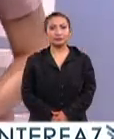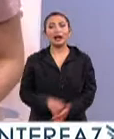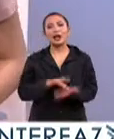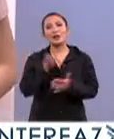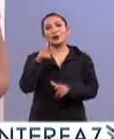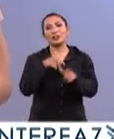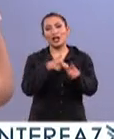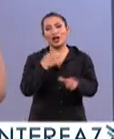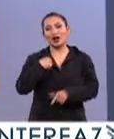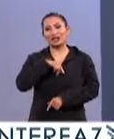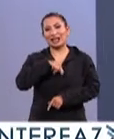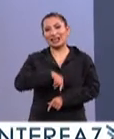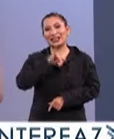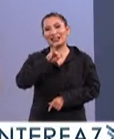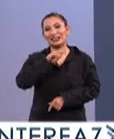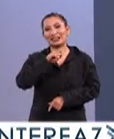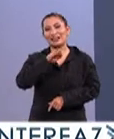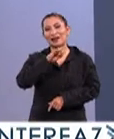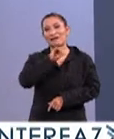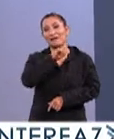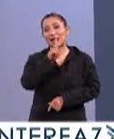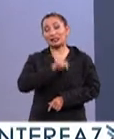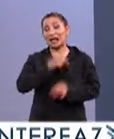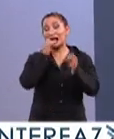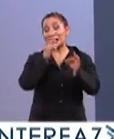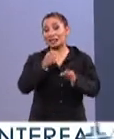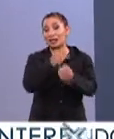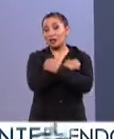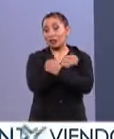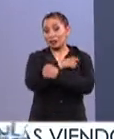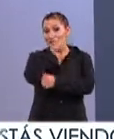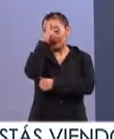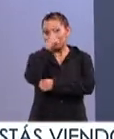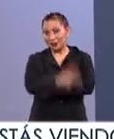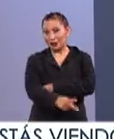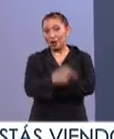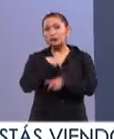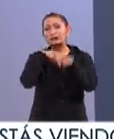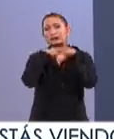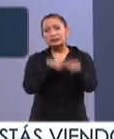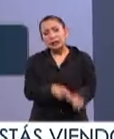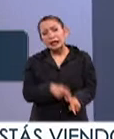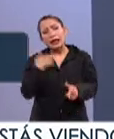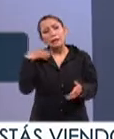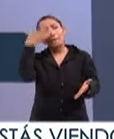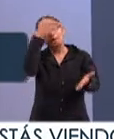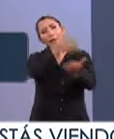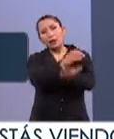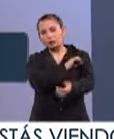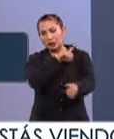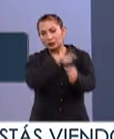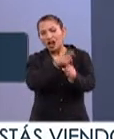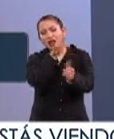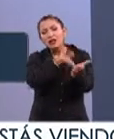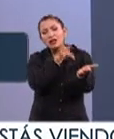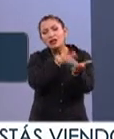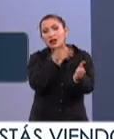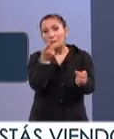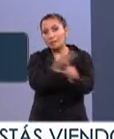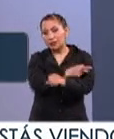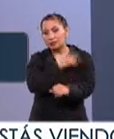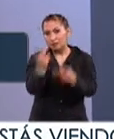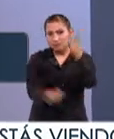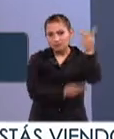Gracias por continuar con nosotros en Interfaz. Y bueno, la Agencia Informativa de Educación de México continúa con la cobertura especial de los foros de